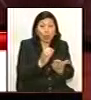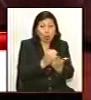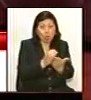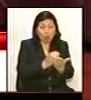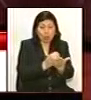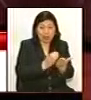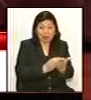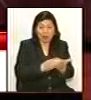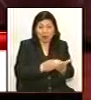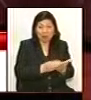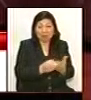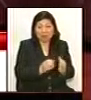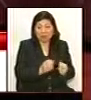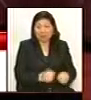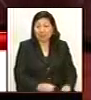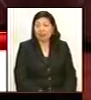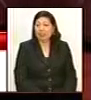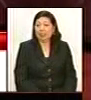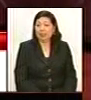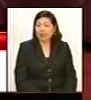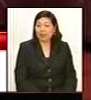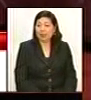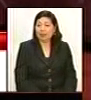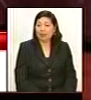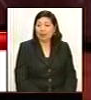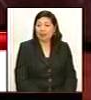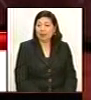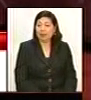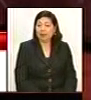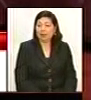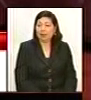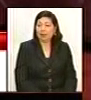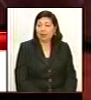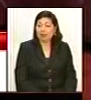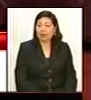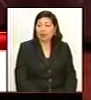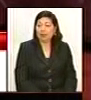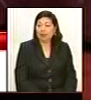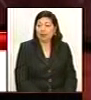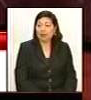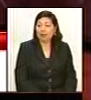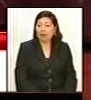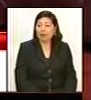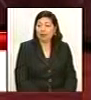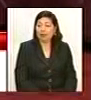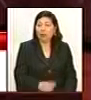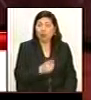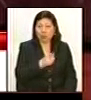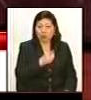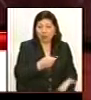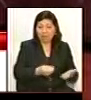hecho, si me permite ese documento, ya que lo vi el doctor, ya, de la cual usted lo firma, ¿no?